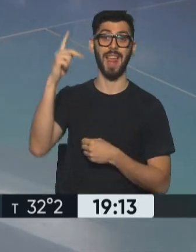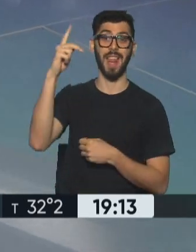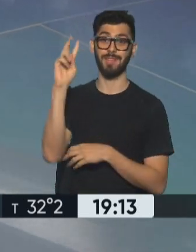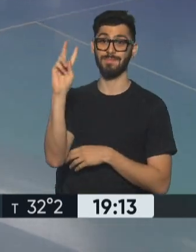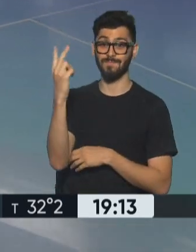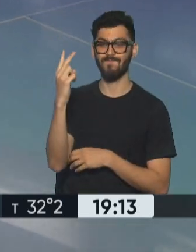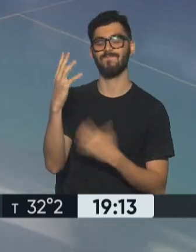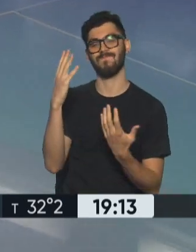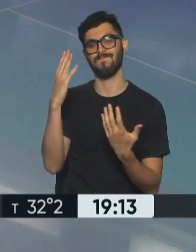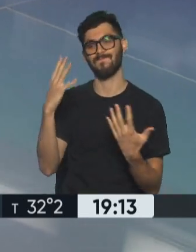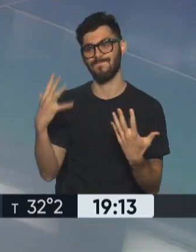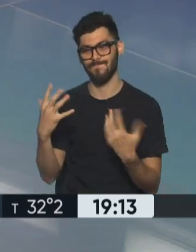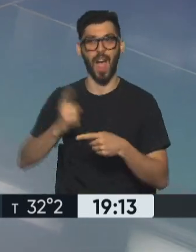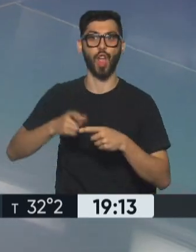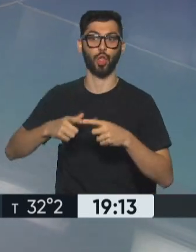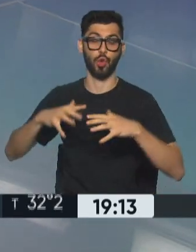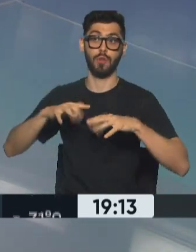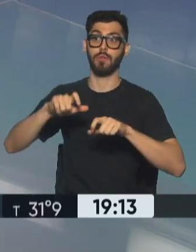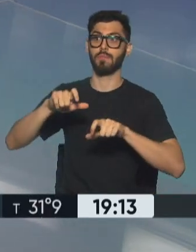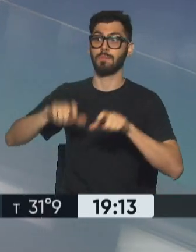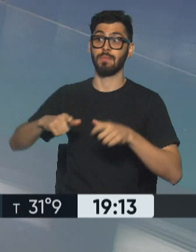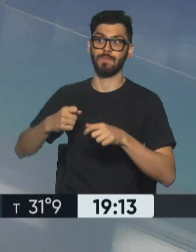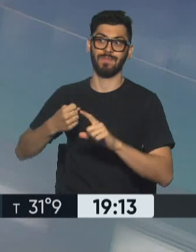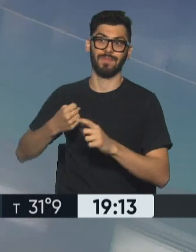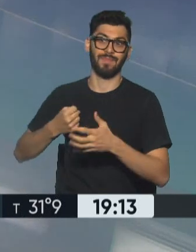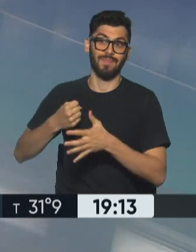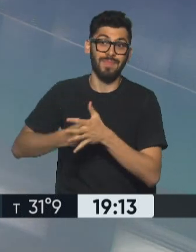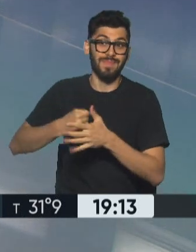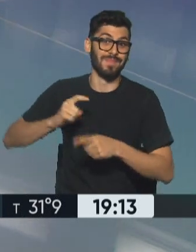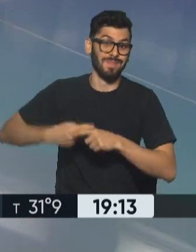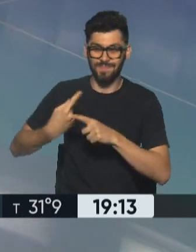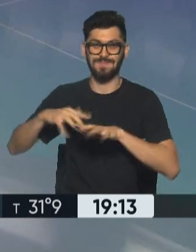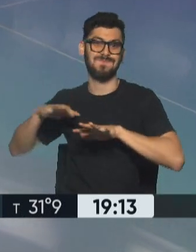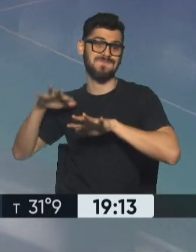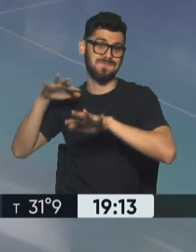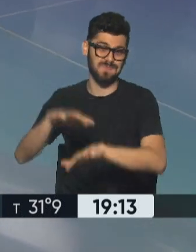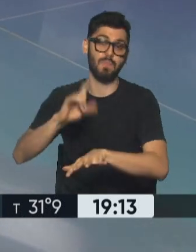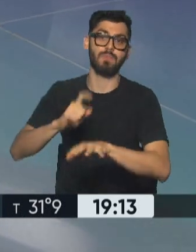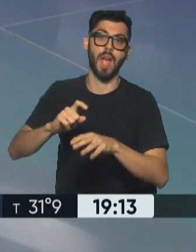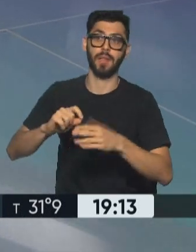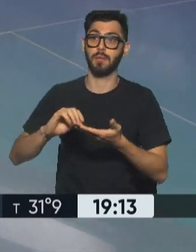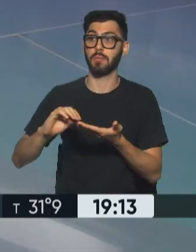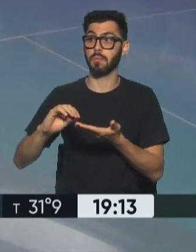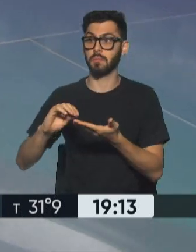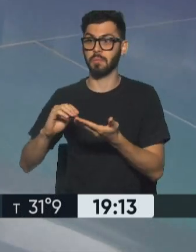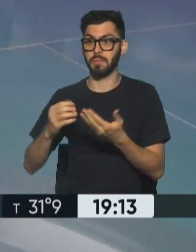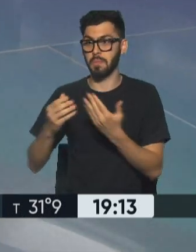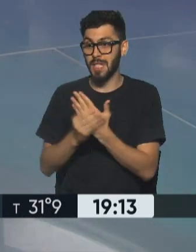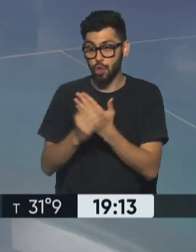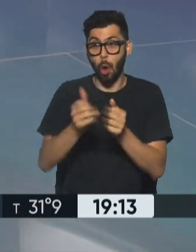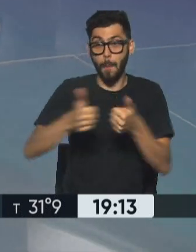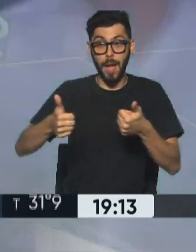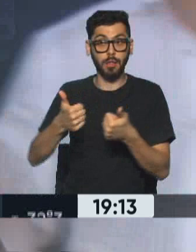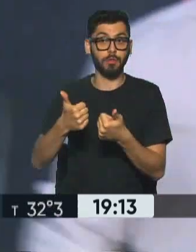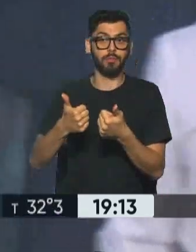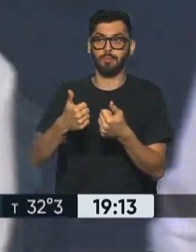la militancia, movilizado obviamente también el gabinete, y no solamente el gabinete, sino segundas y terceras líneas del gobierno. Así es, una fecha